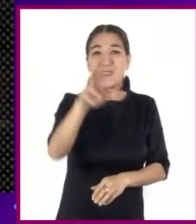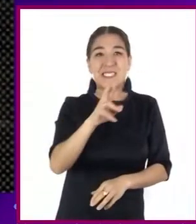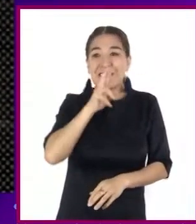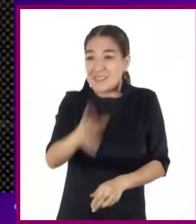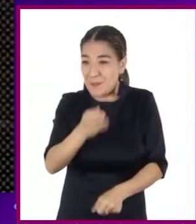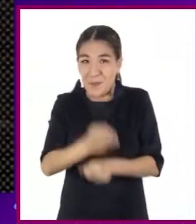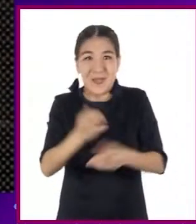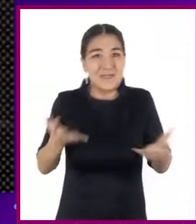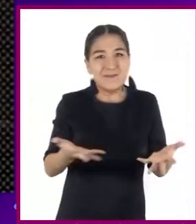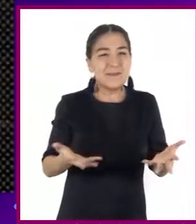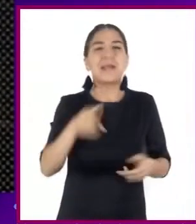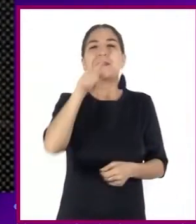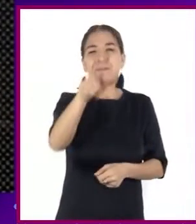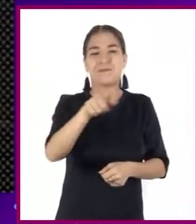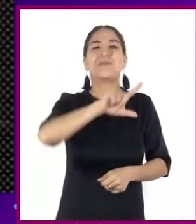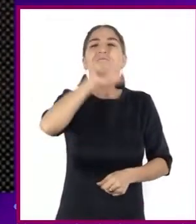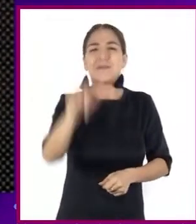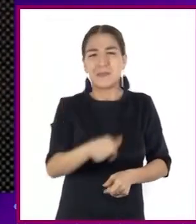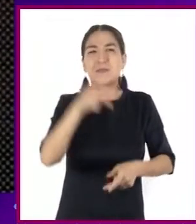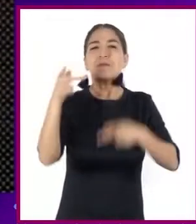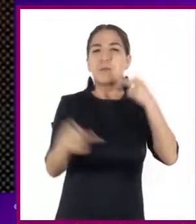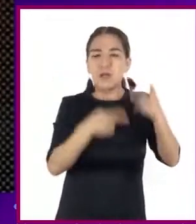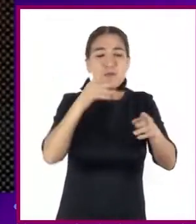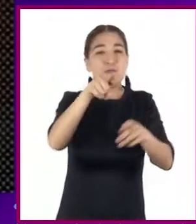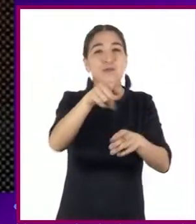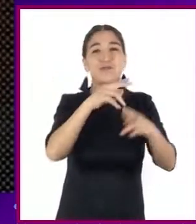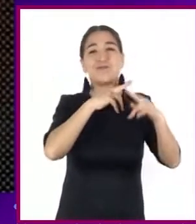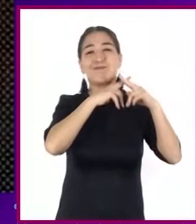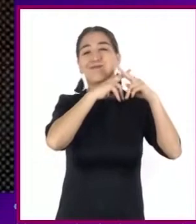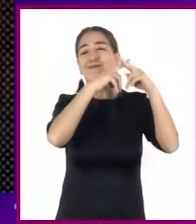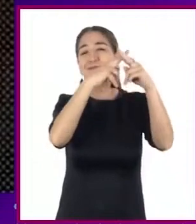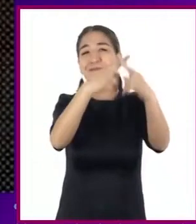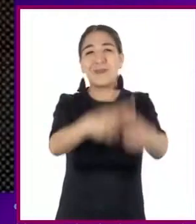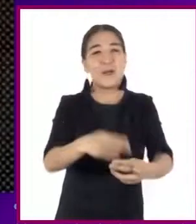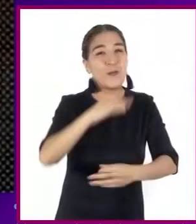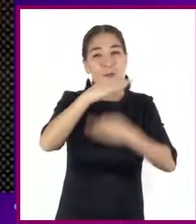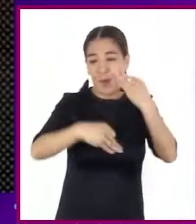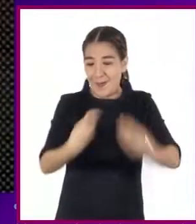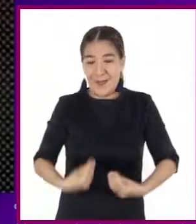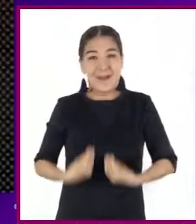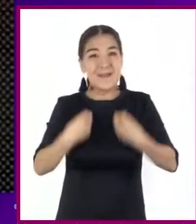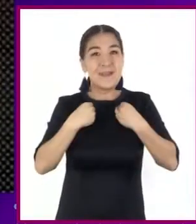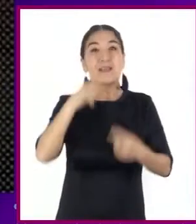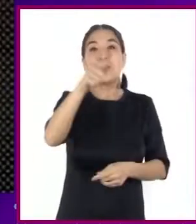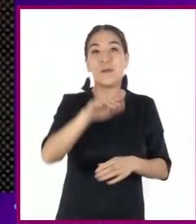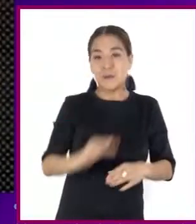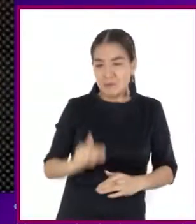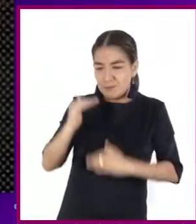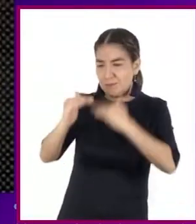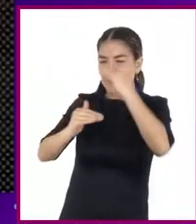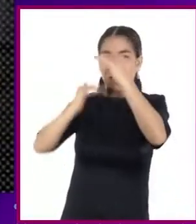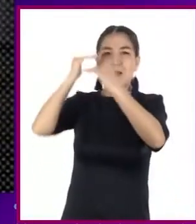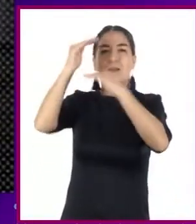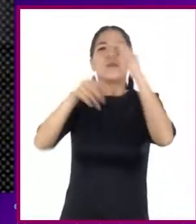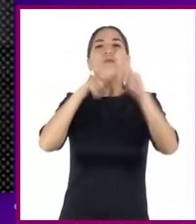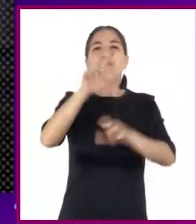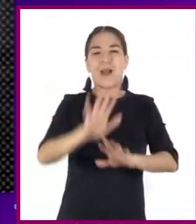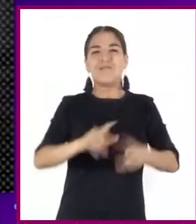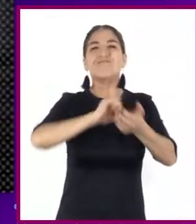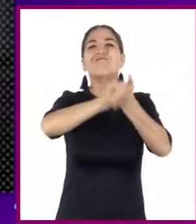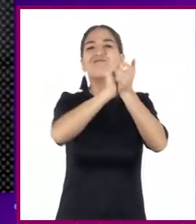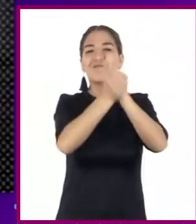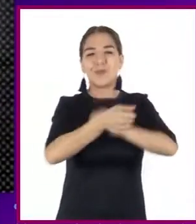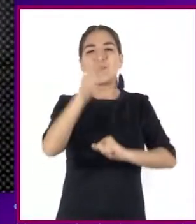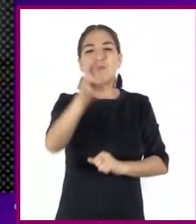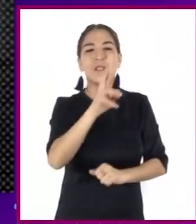respuestas ahora. Esta pregunta te acompañará toda tu vida y conforme crezcas, le irás dando distintas respuestas. Algunas